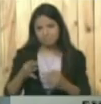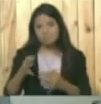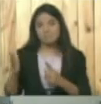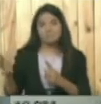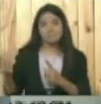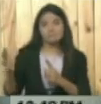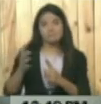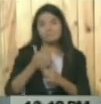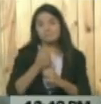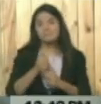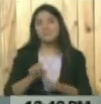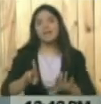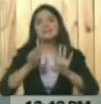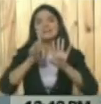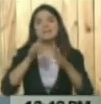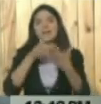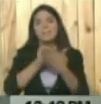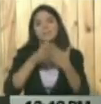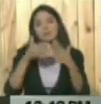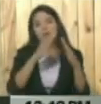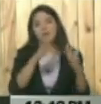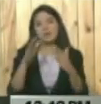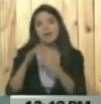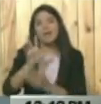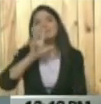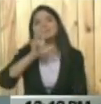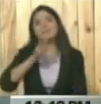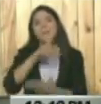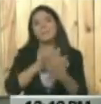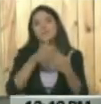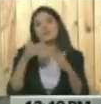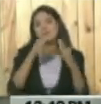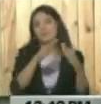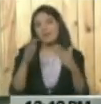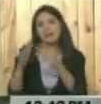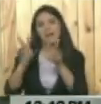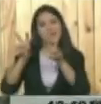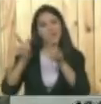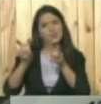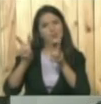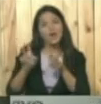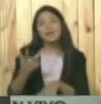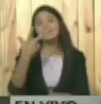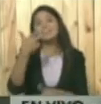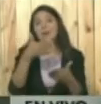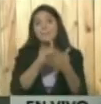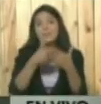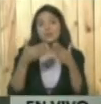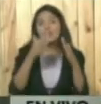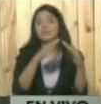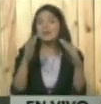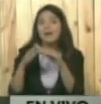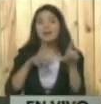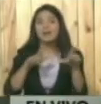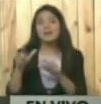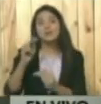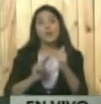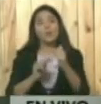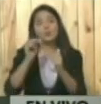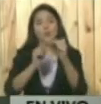la meta de 6 millones de hogares, 3 millones de viviendas nuevas y 3 millones de viviendas